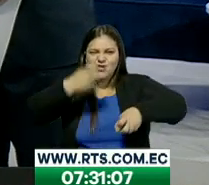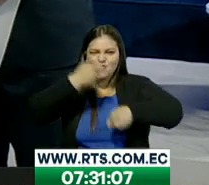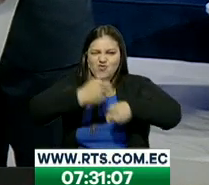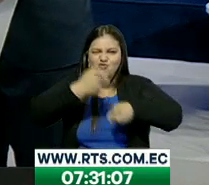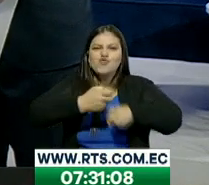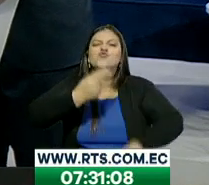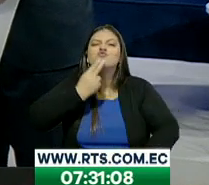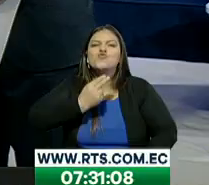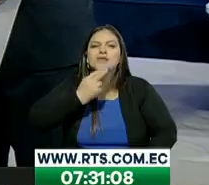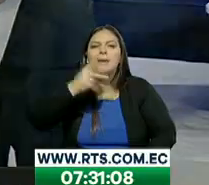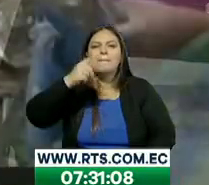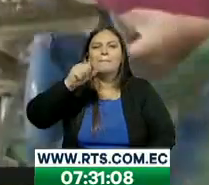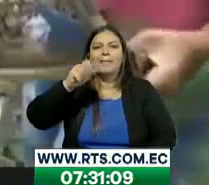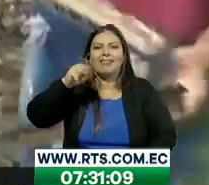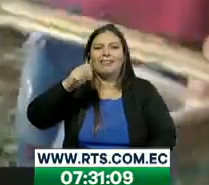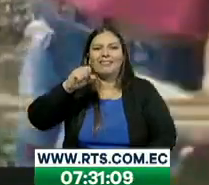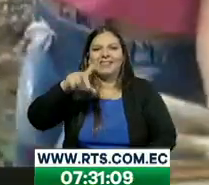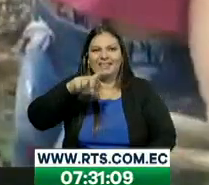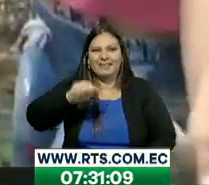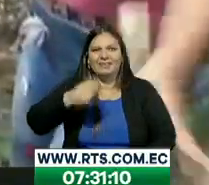veamos.